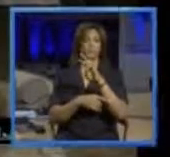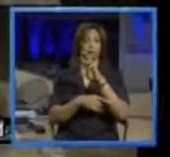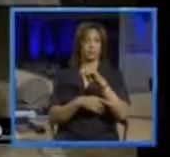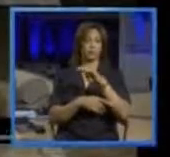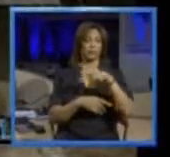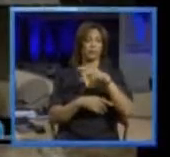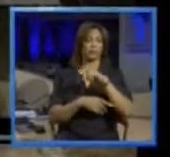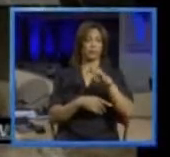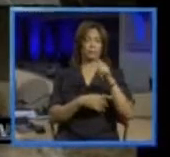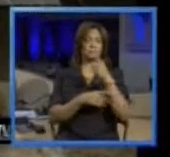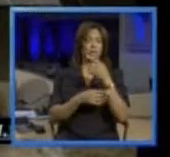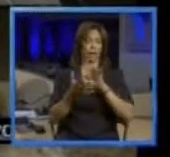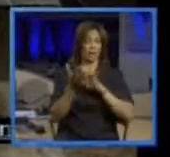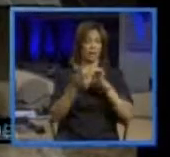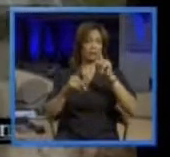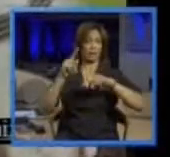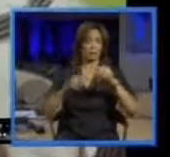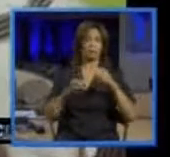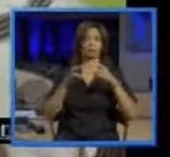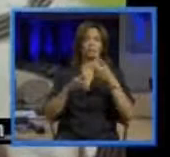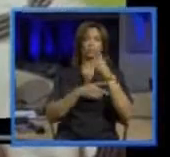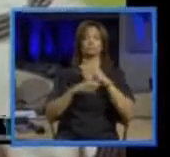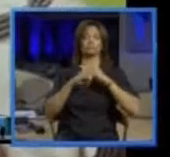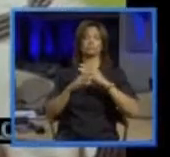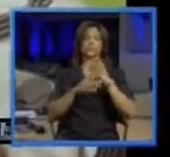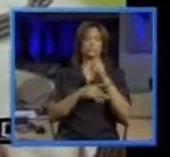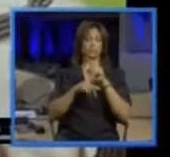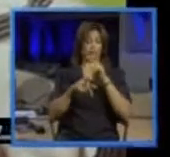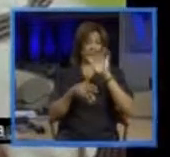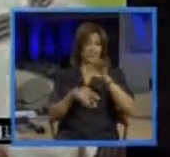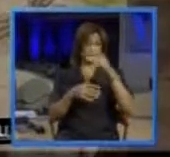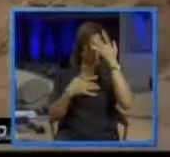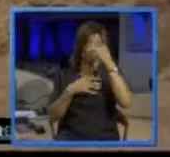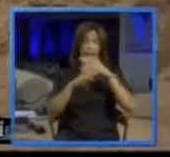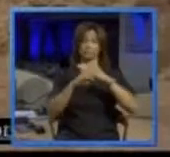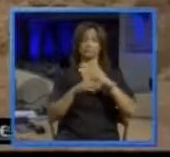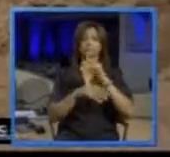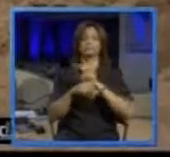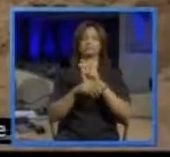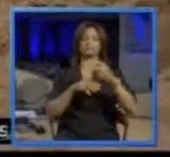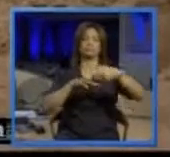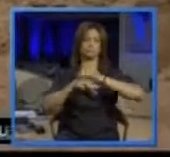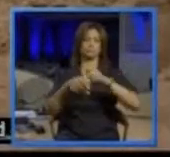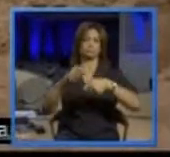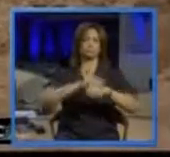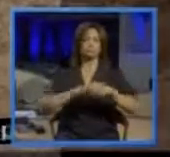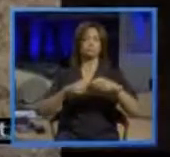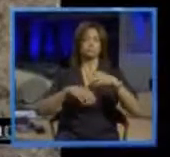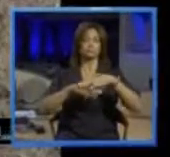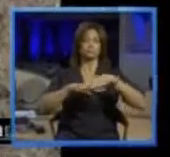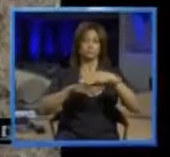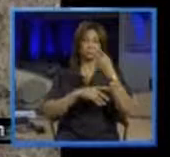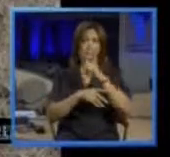a continuación se incluyen algunas maneras de protegerse de la toxoplasmosis USA guantes cuando trabaja en la tierra